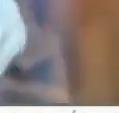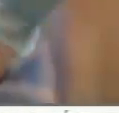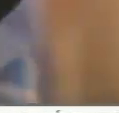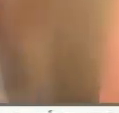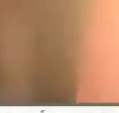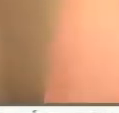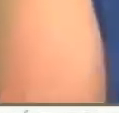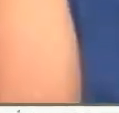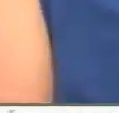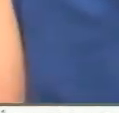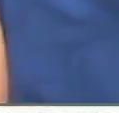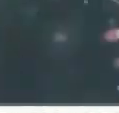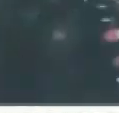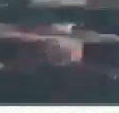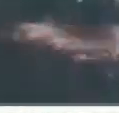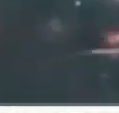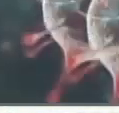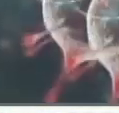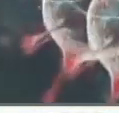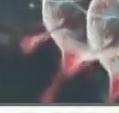vacunan.